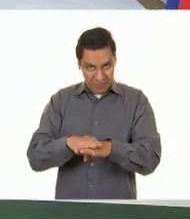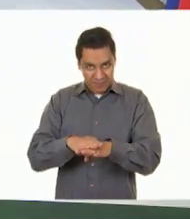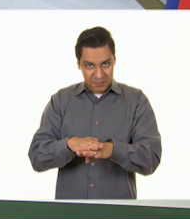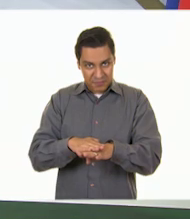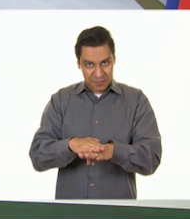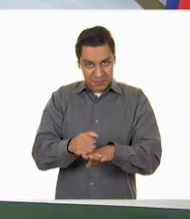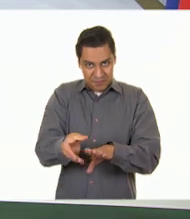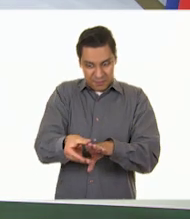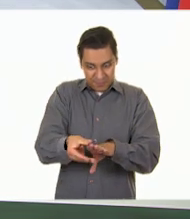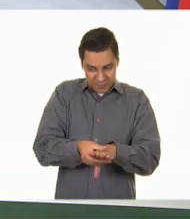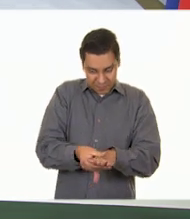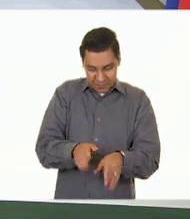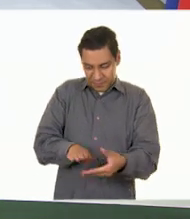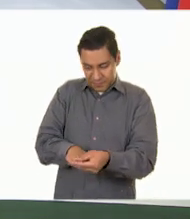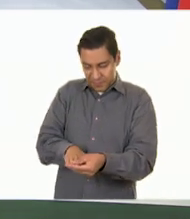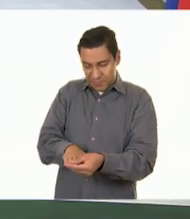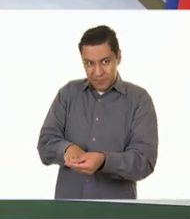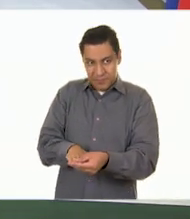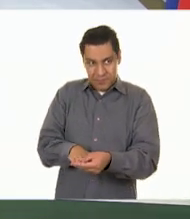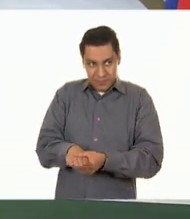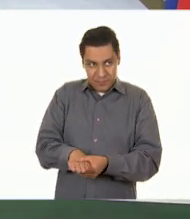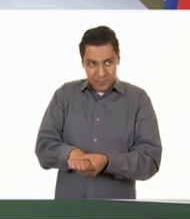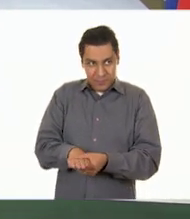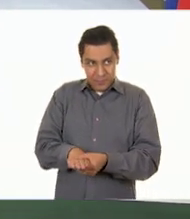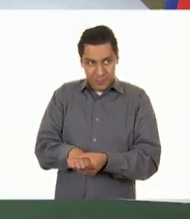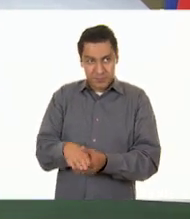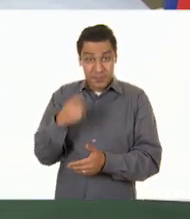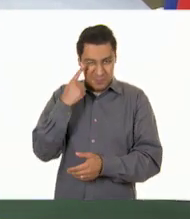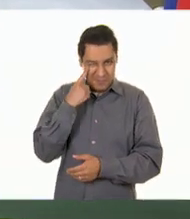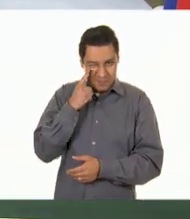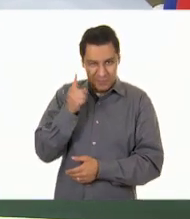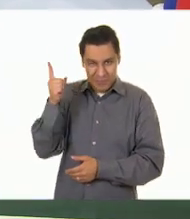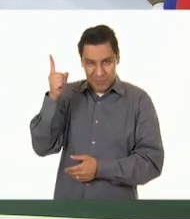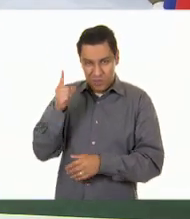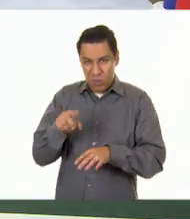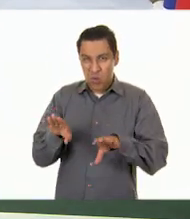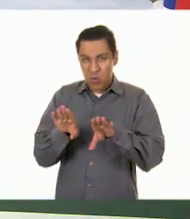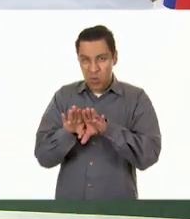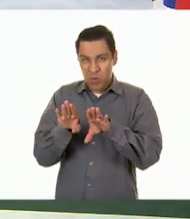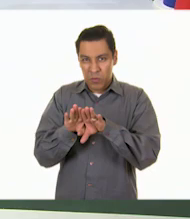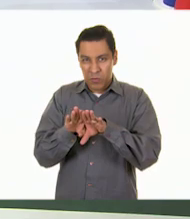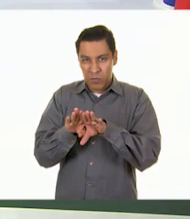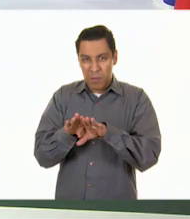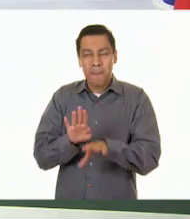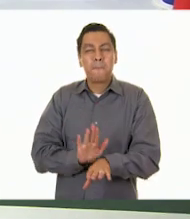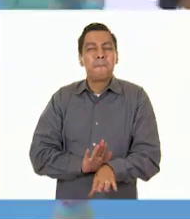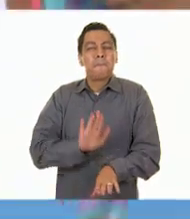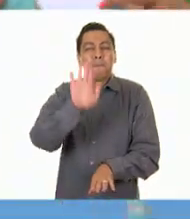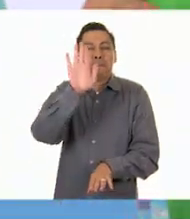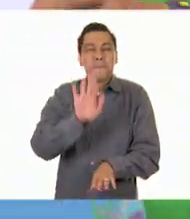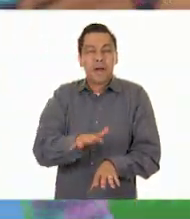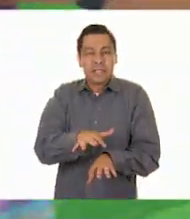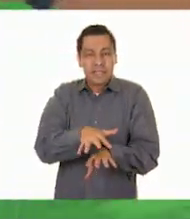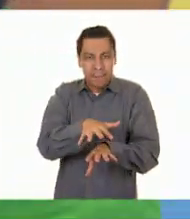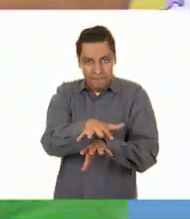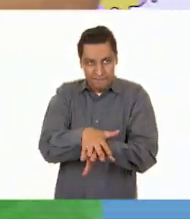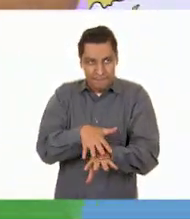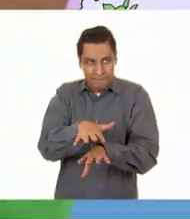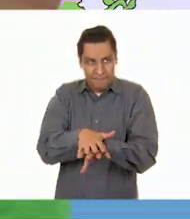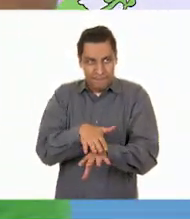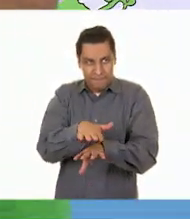y calcetines vas a meter las chanclas dentro del calcetín como si fuera un pie chancla